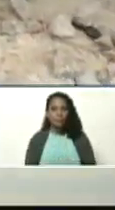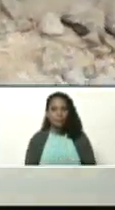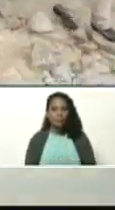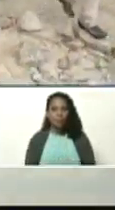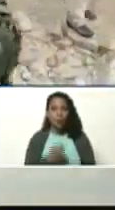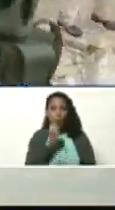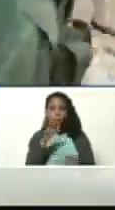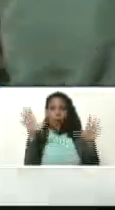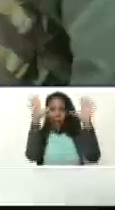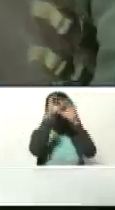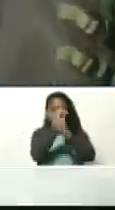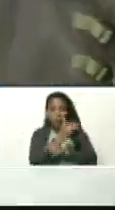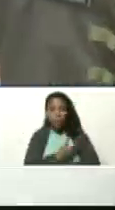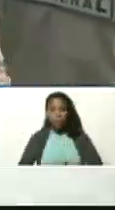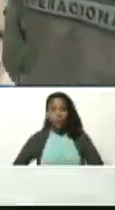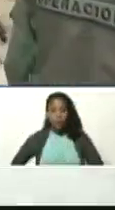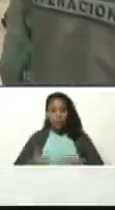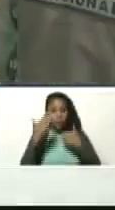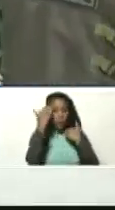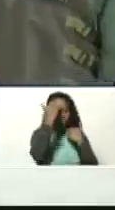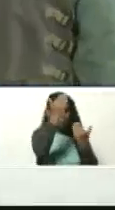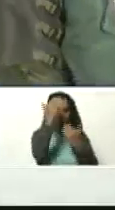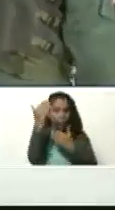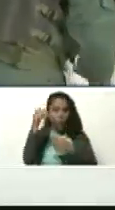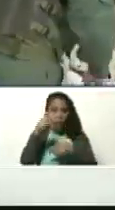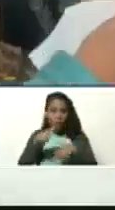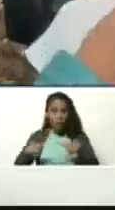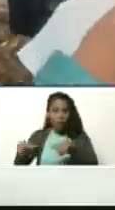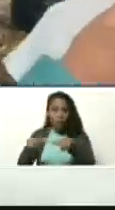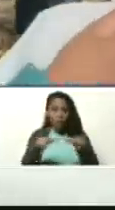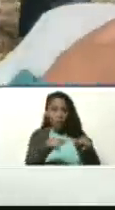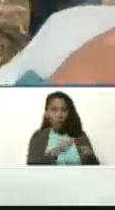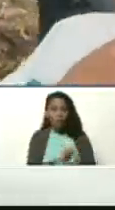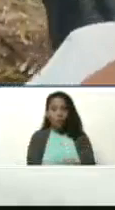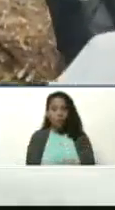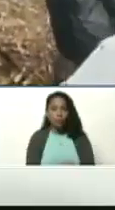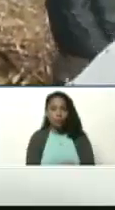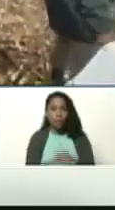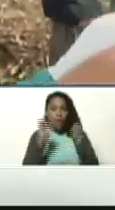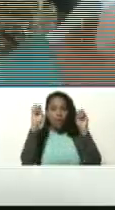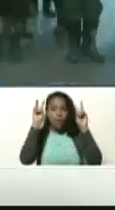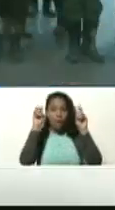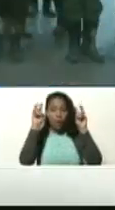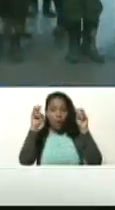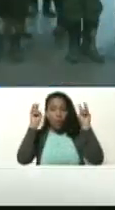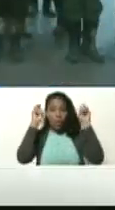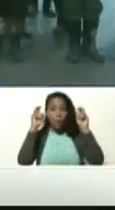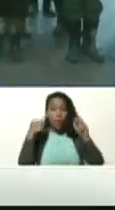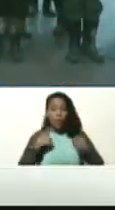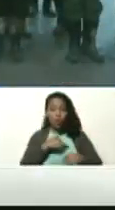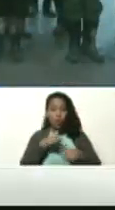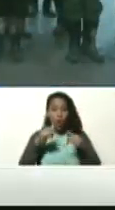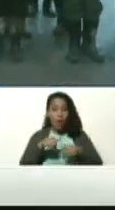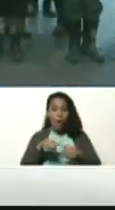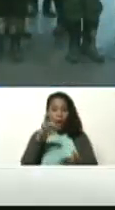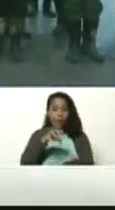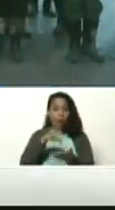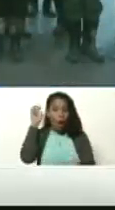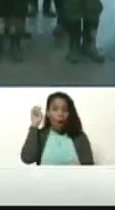Buenas noches, presidente. Un saludo desde este espacio, desde esta nueva trinchera que nos tocó aquí en el estado de